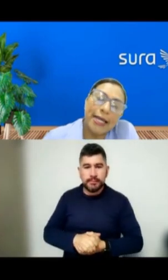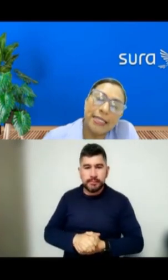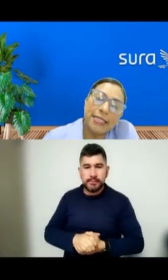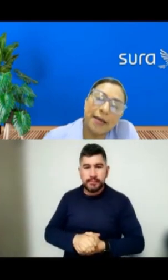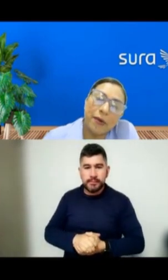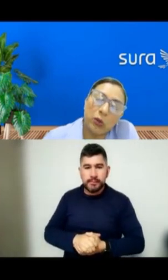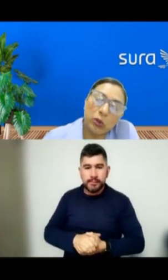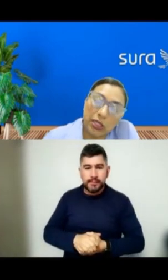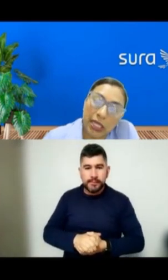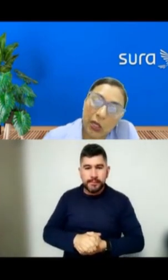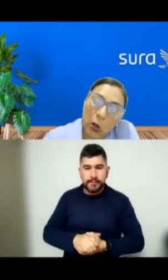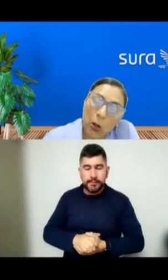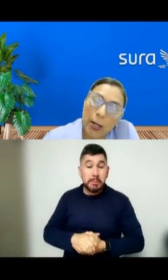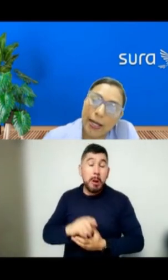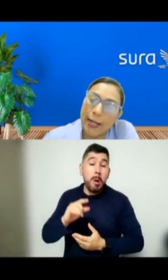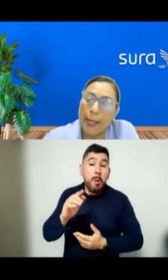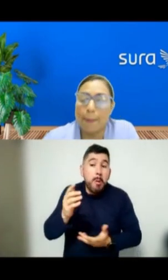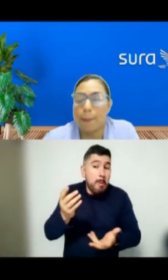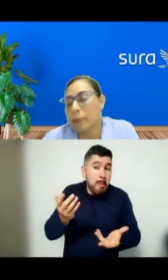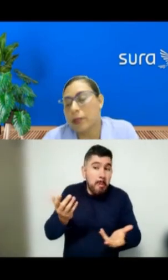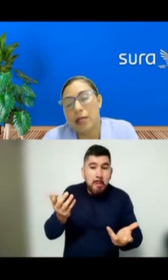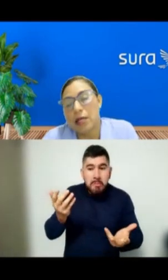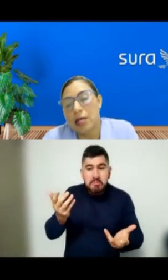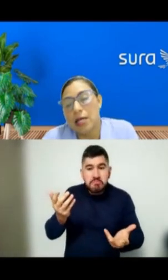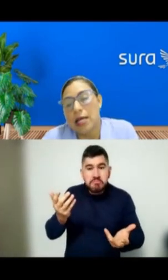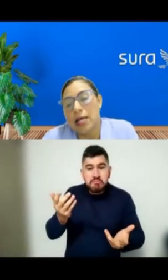O si de pronto tengo